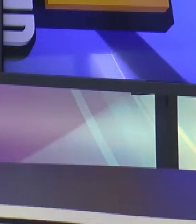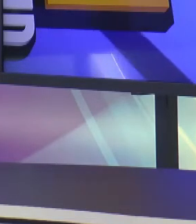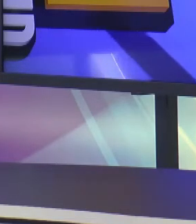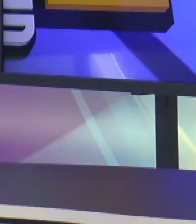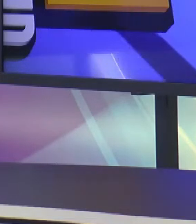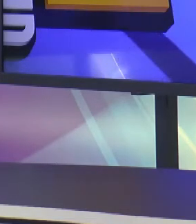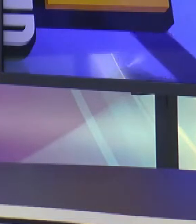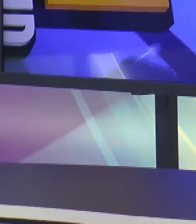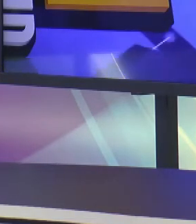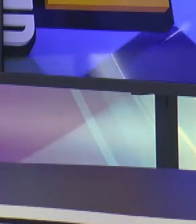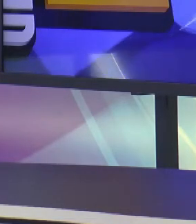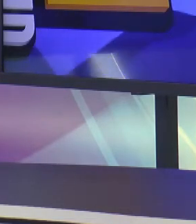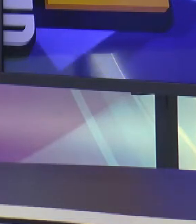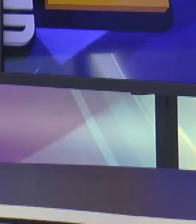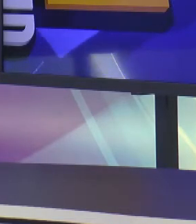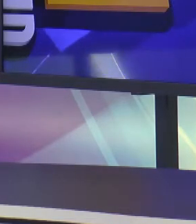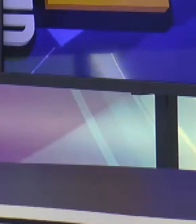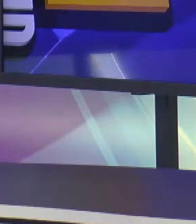tipo niñera.